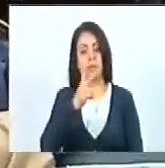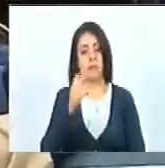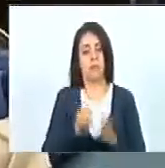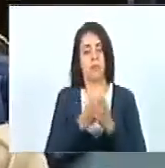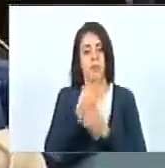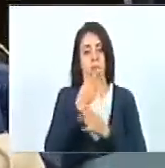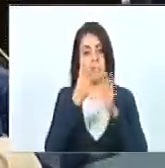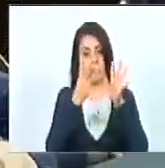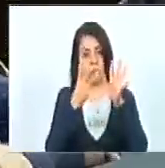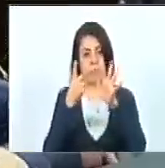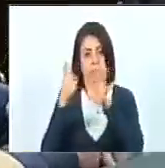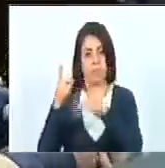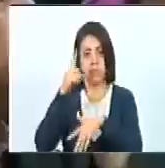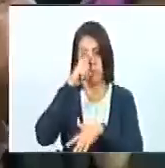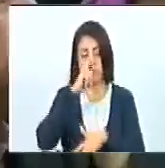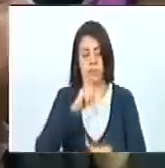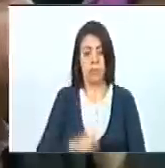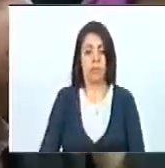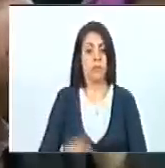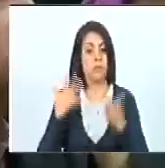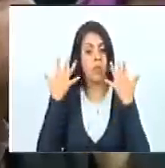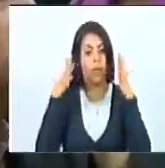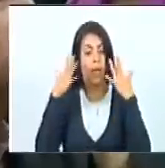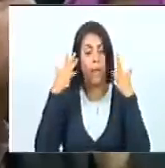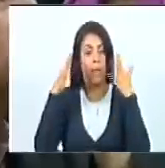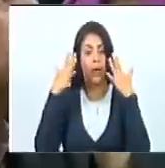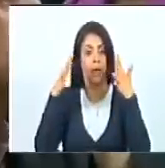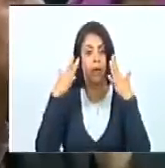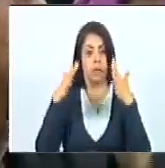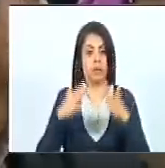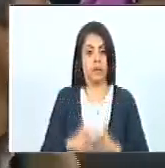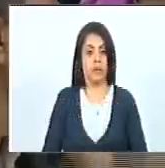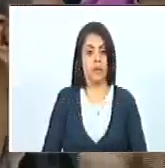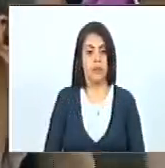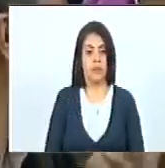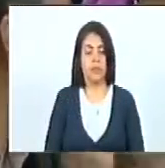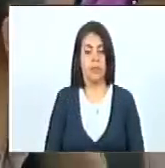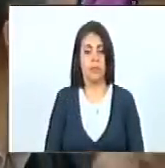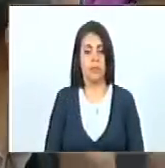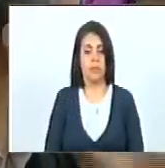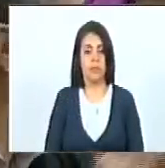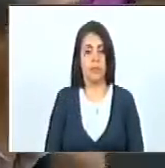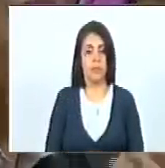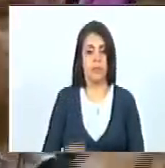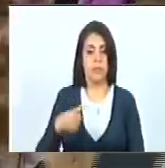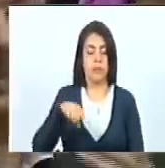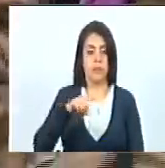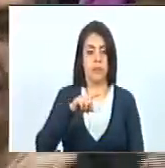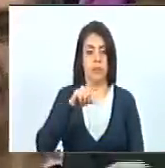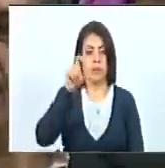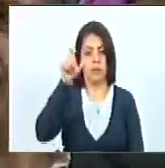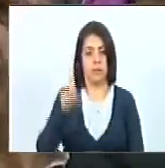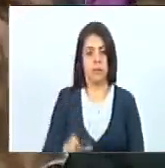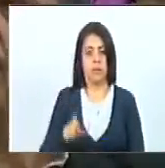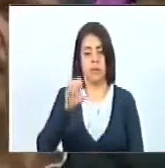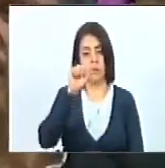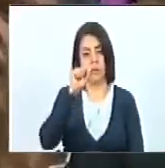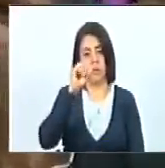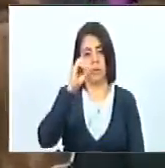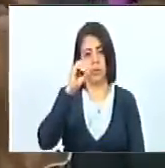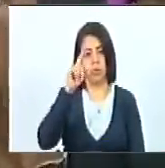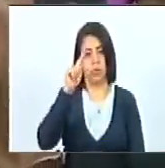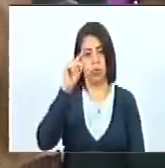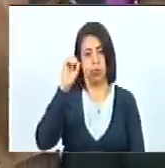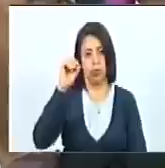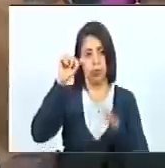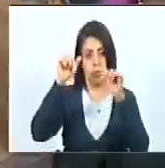sus 86 años también. Un aplauso para la Leona de Chávez. Y tenemos a nuestro querido Fernando Soto Rojas,